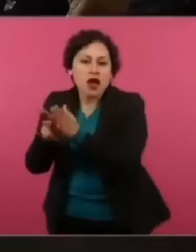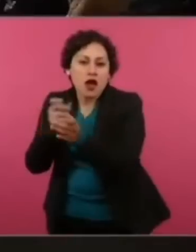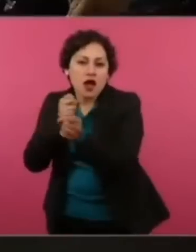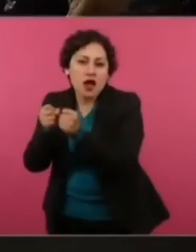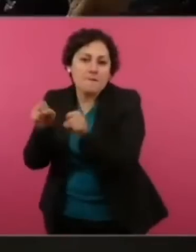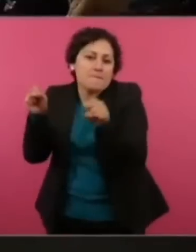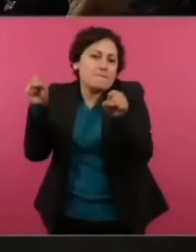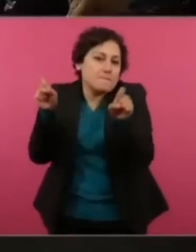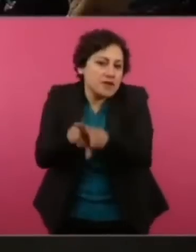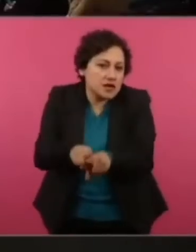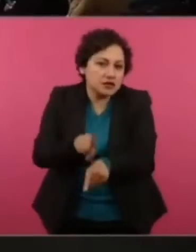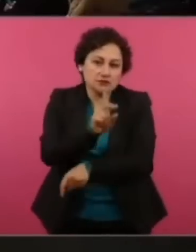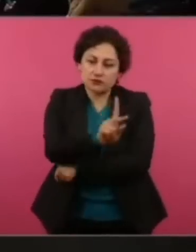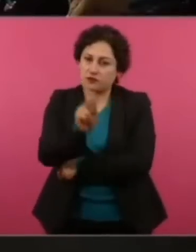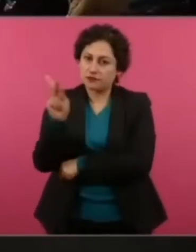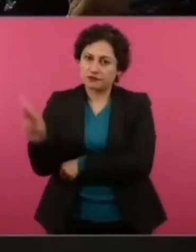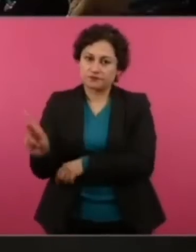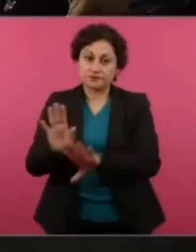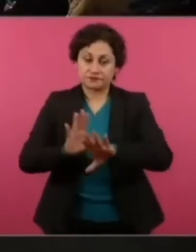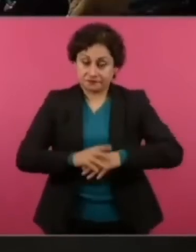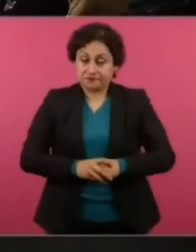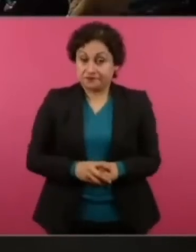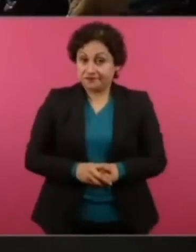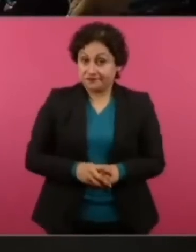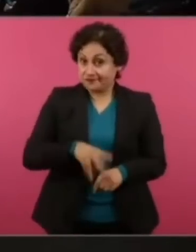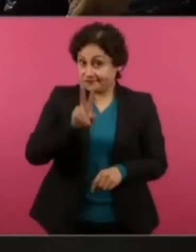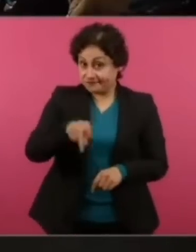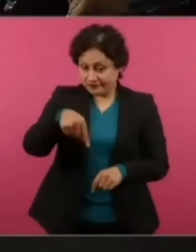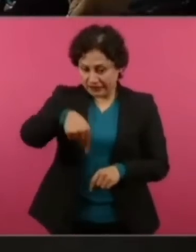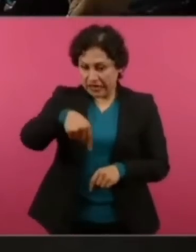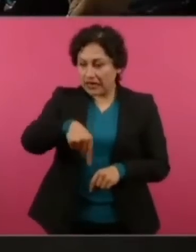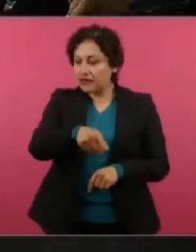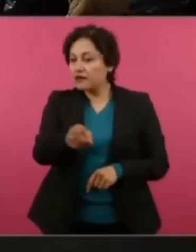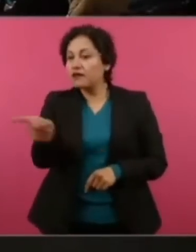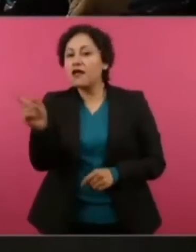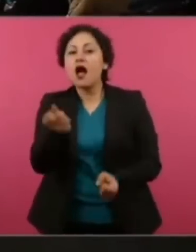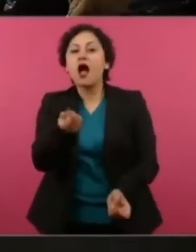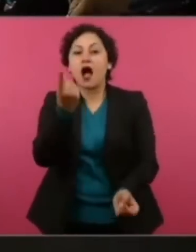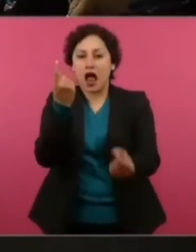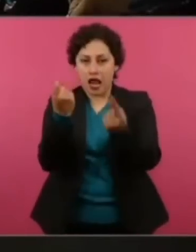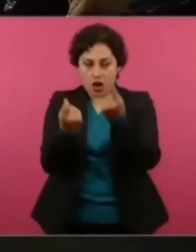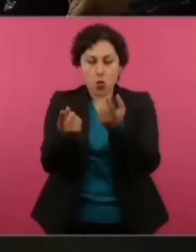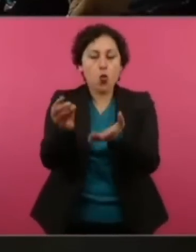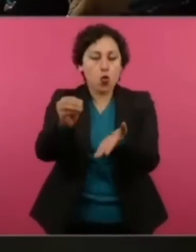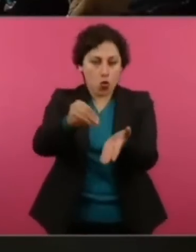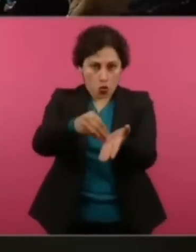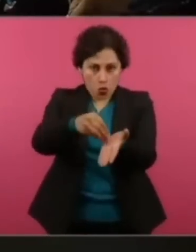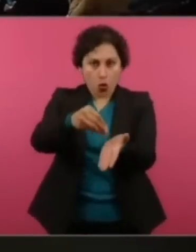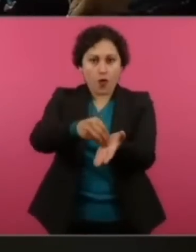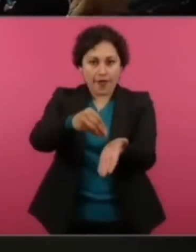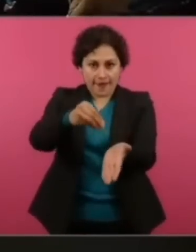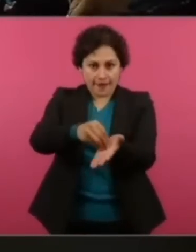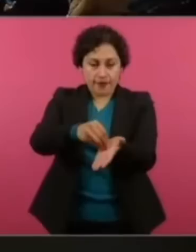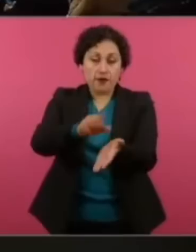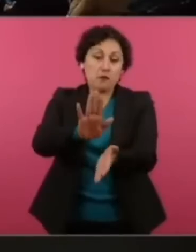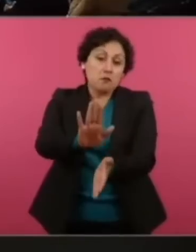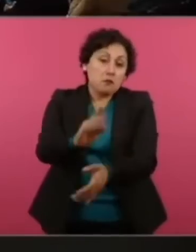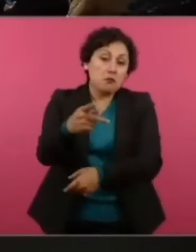Aquí hablábamos de que todavía hay, nada más que ya no reciben del